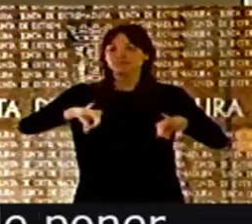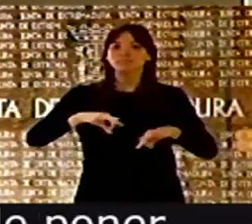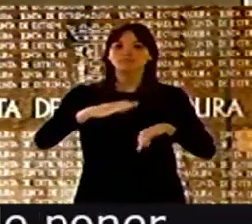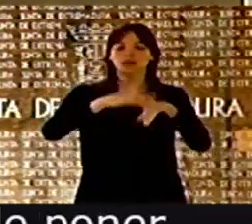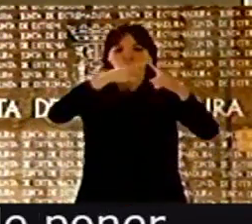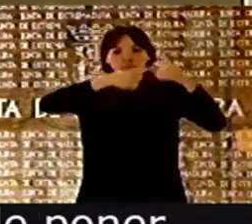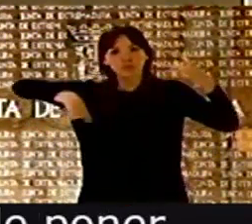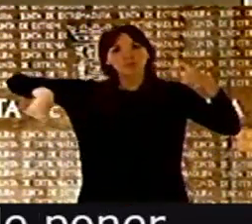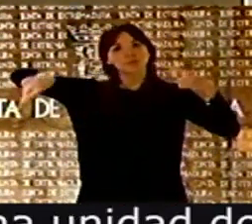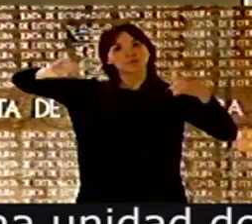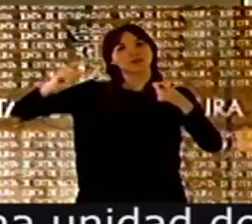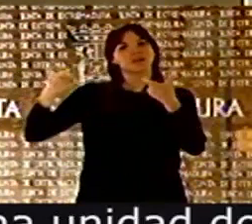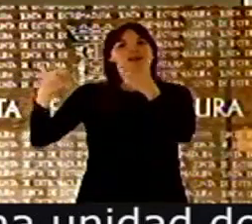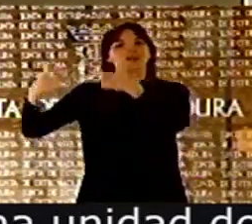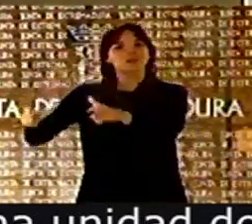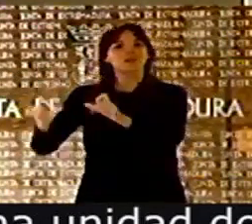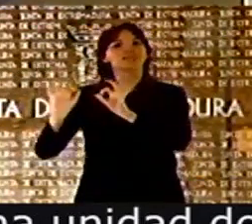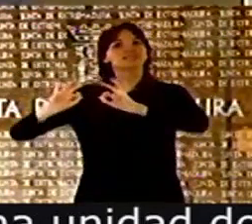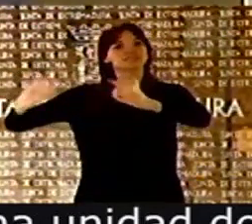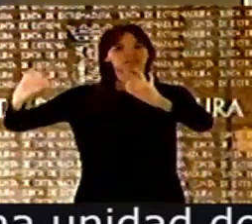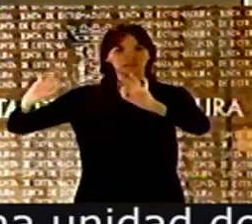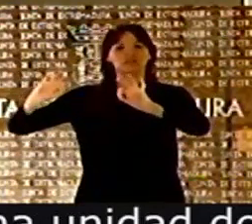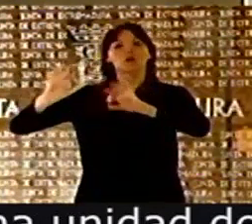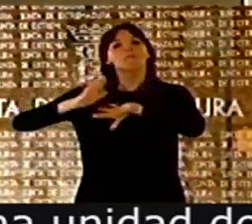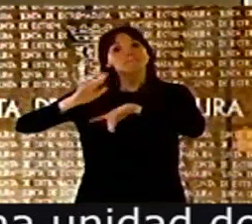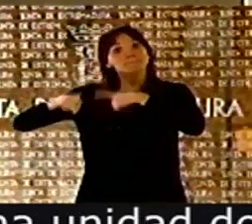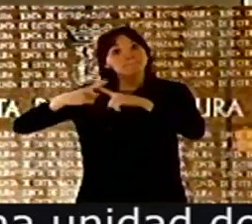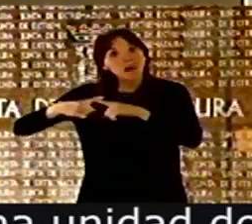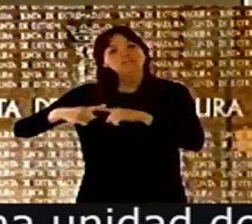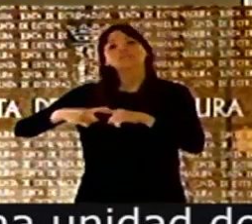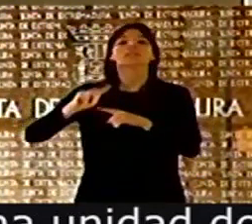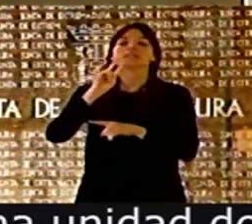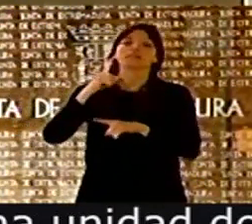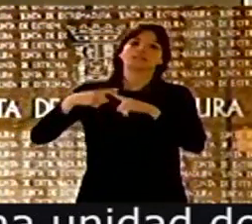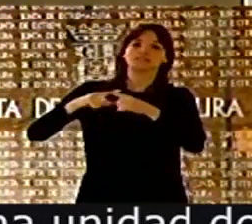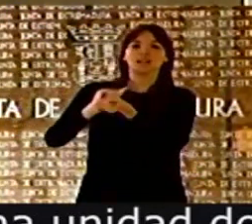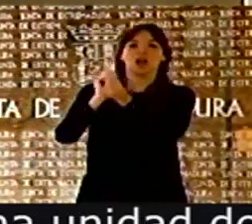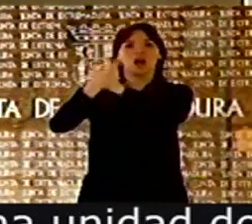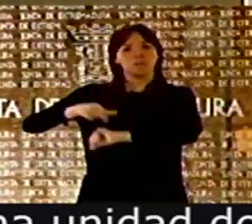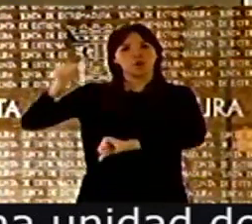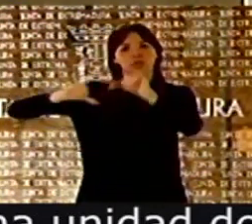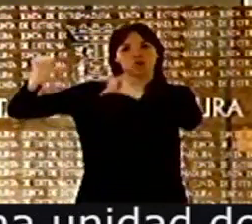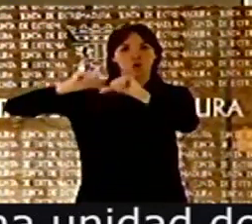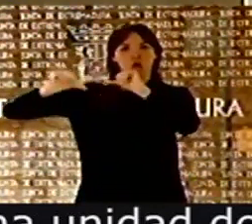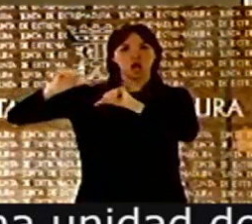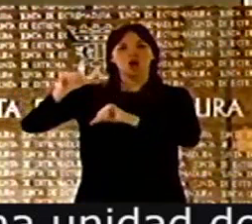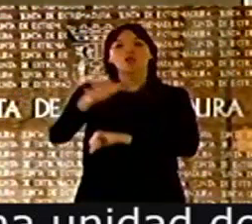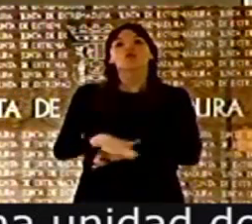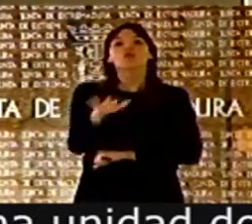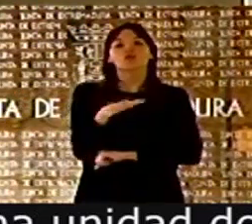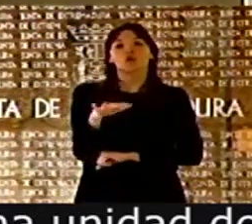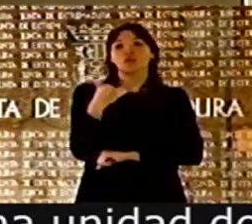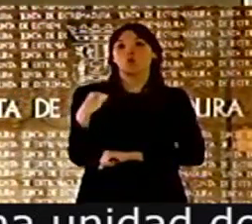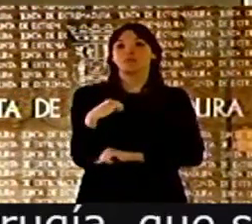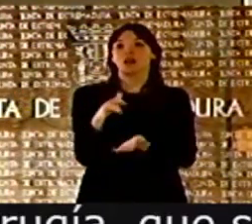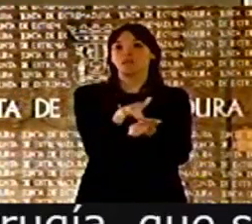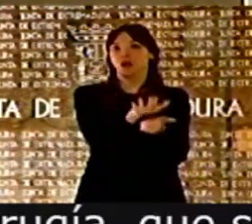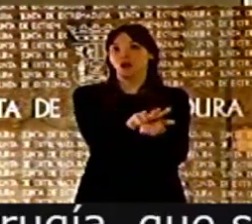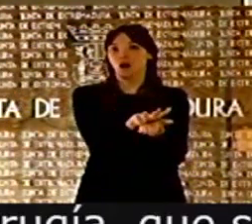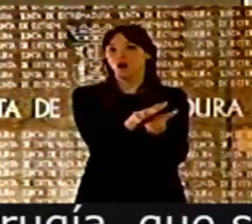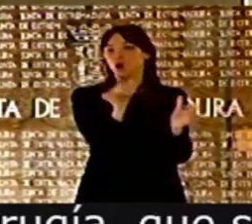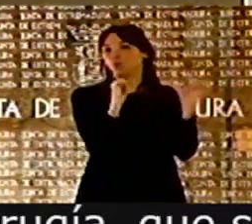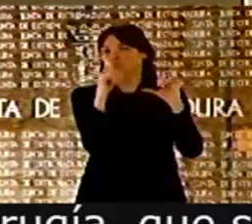la transexualidad y las cirugías que se derivarán a un hospital de Málaga con el que se establecerá